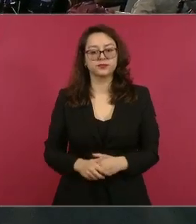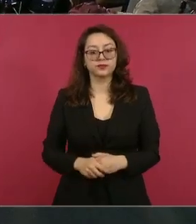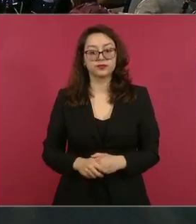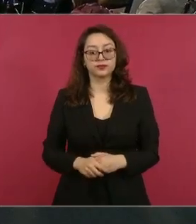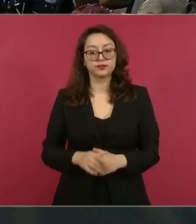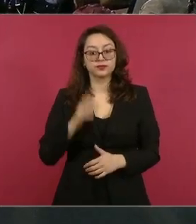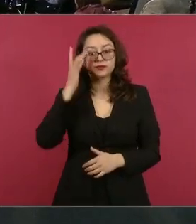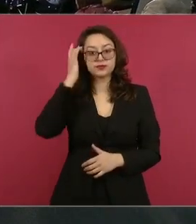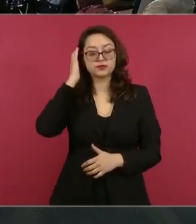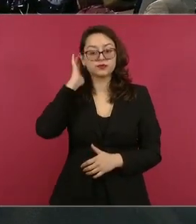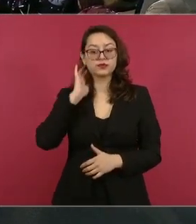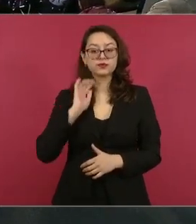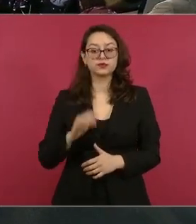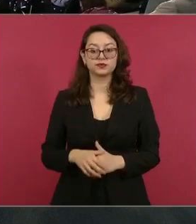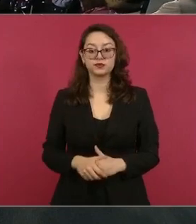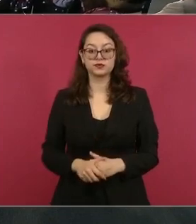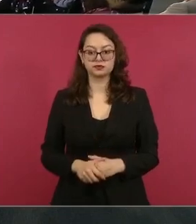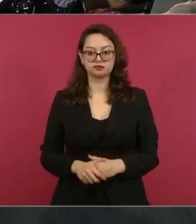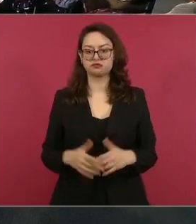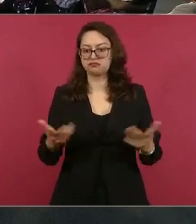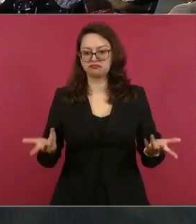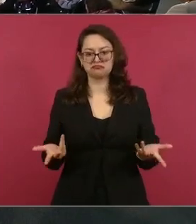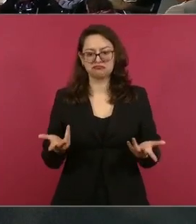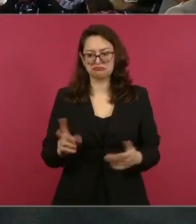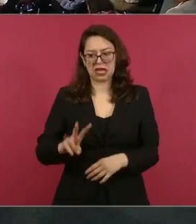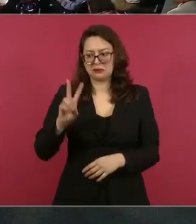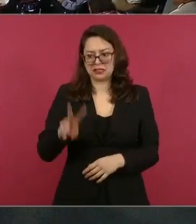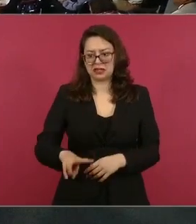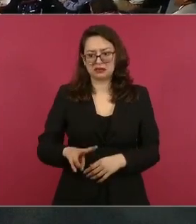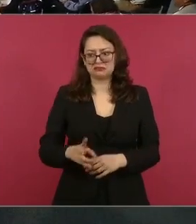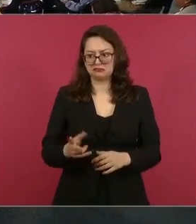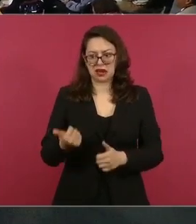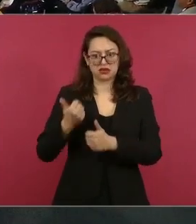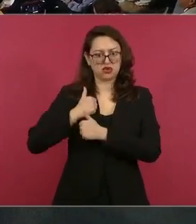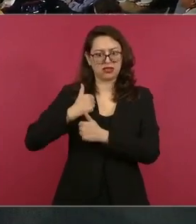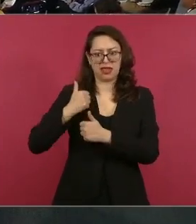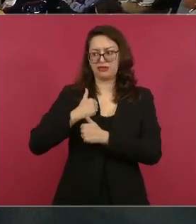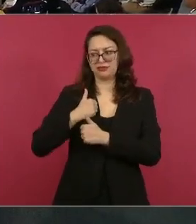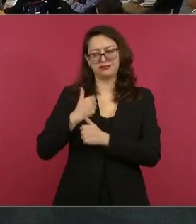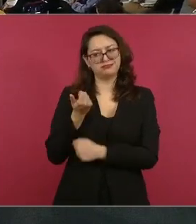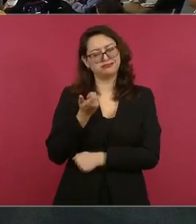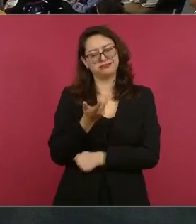contamos con el apoyo de las Fuerzas Armadas, es